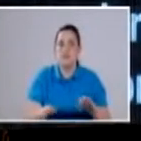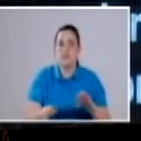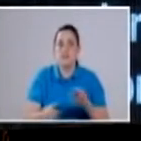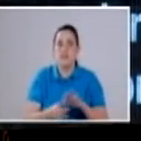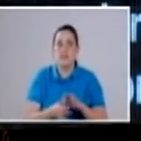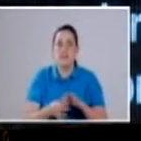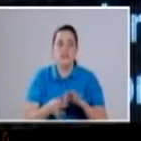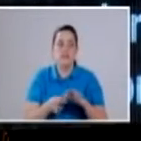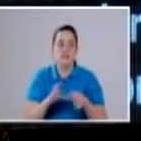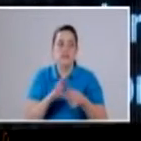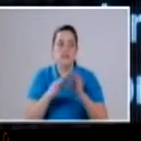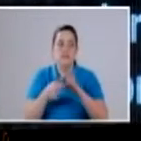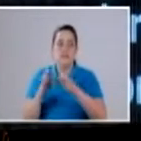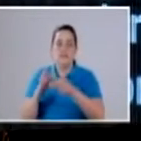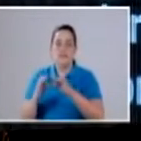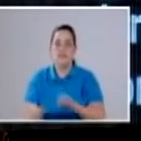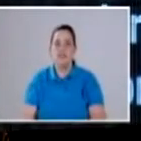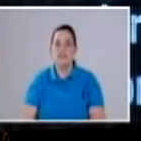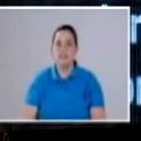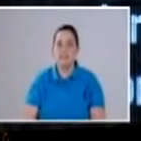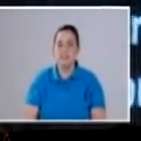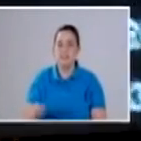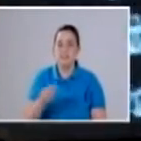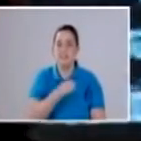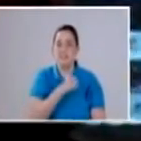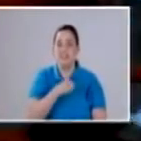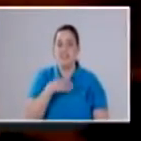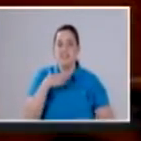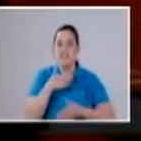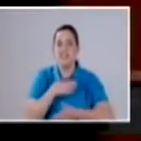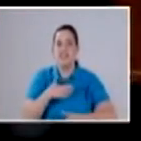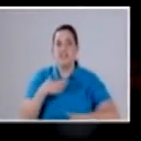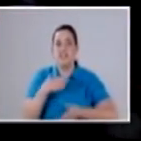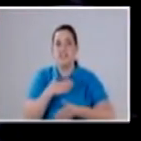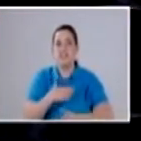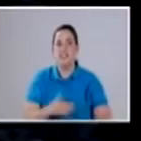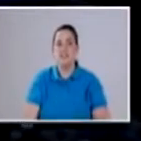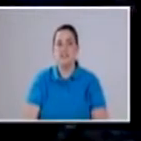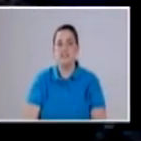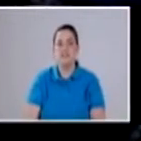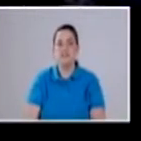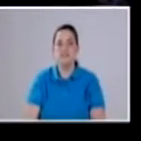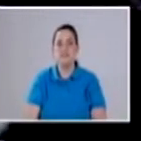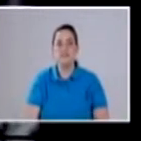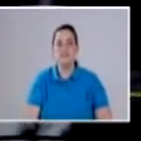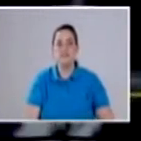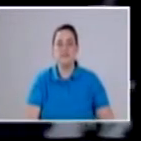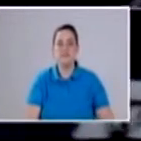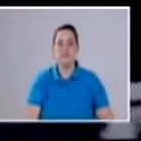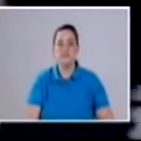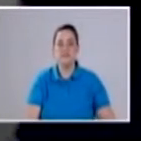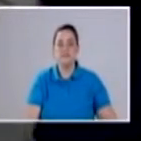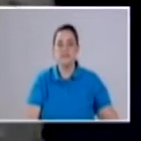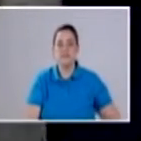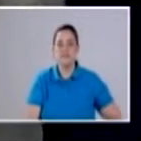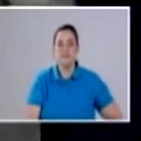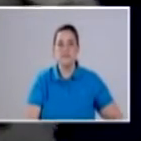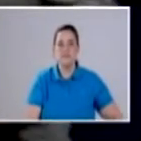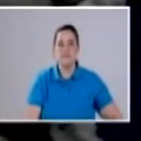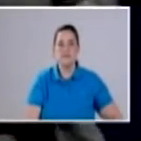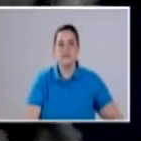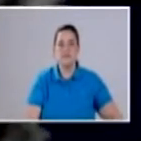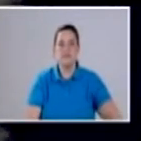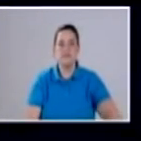me enlistó en esta cuestión. Entonces, una de las formas de agradar a Dios, ¿qué sería?